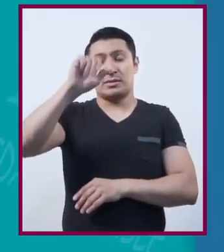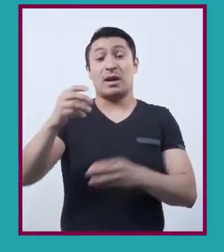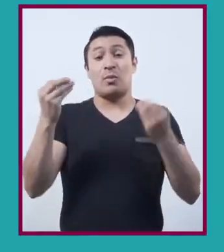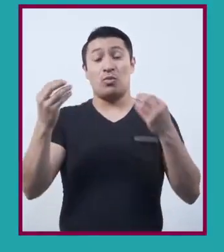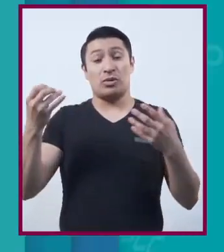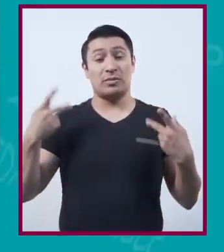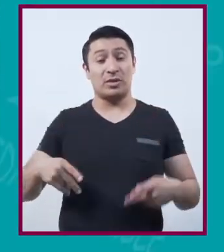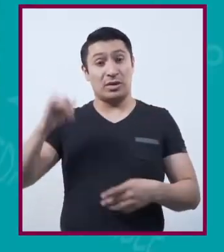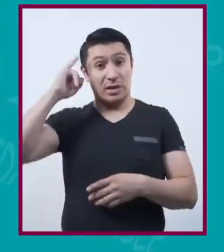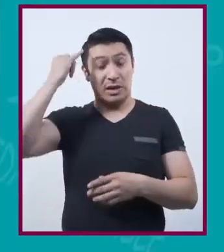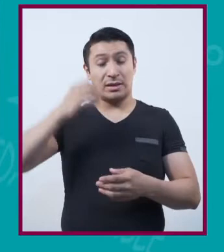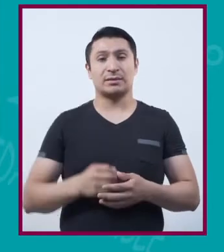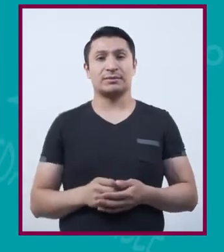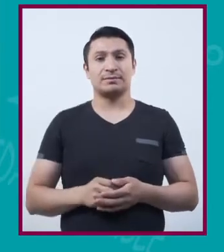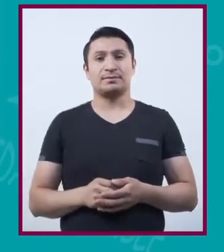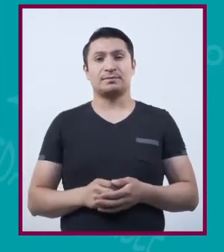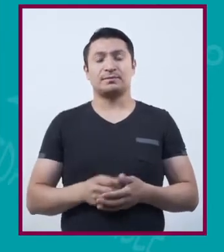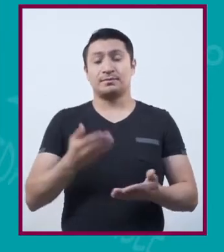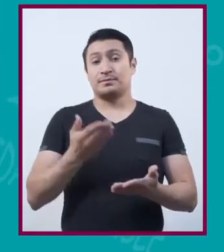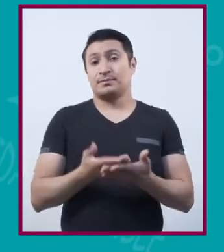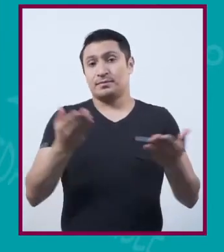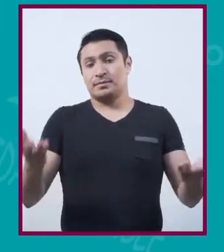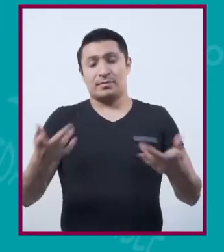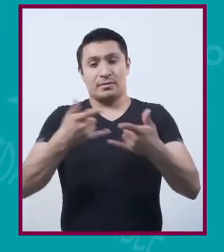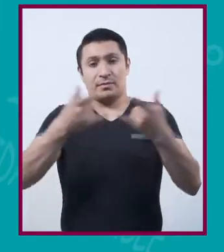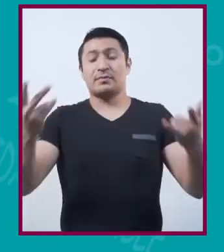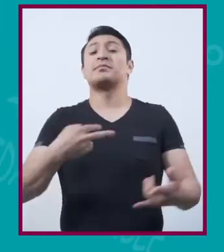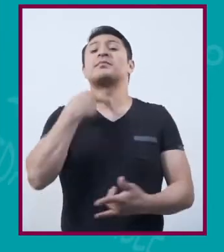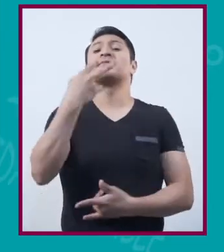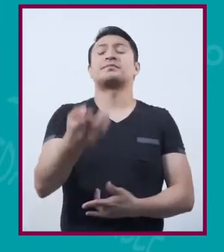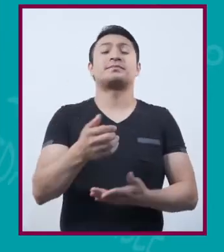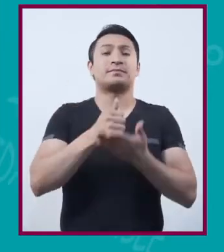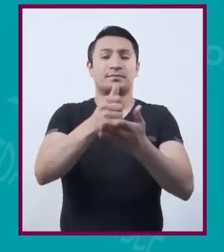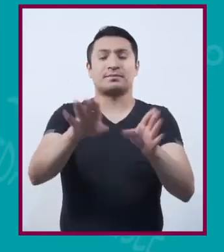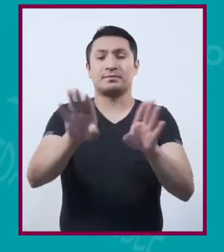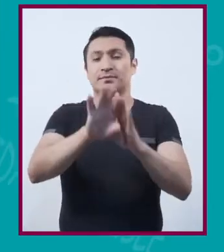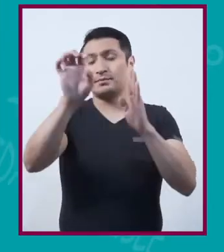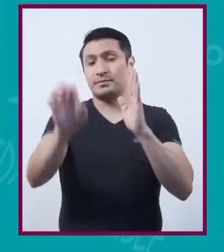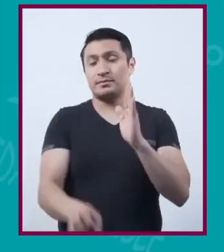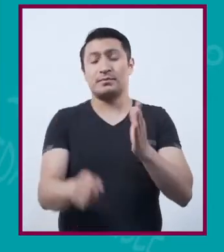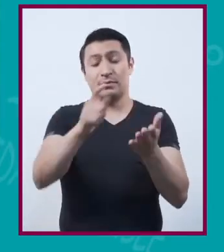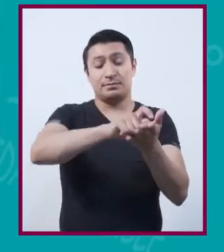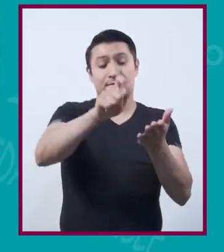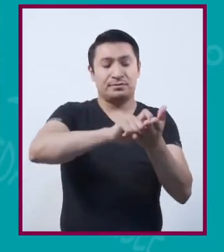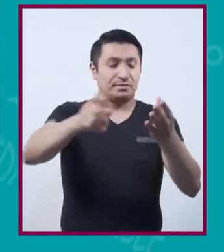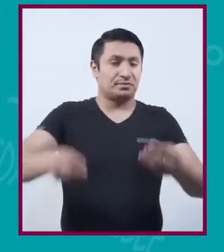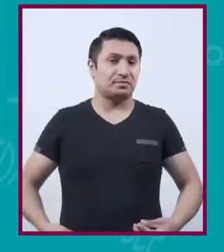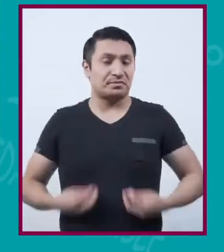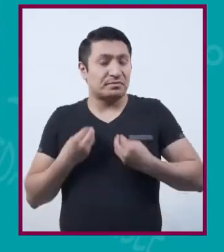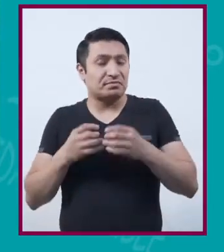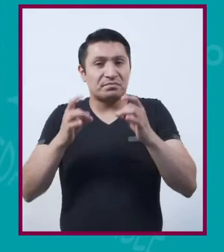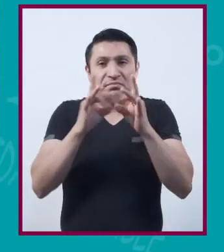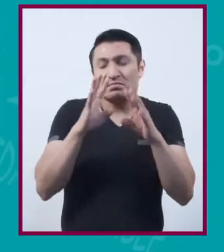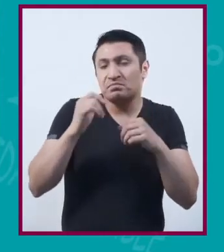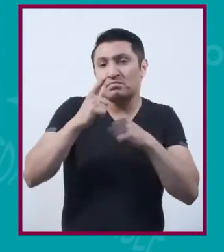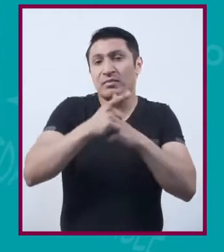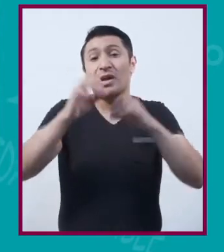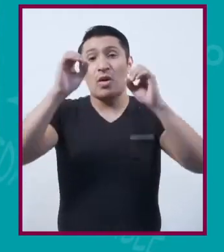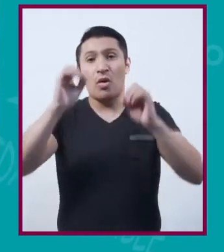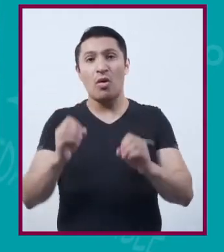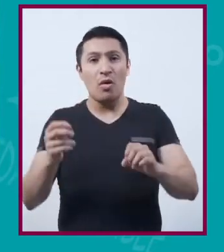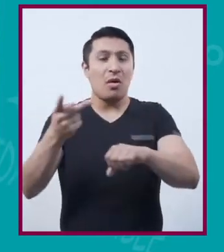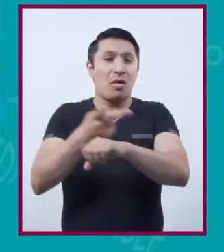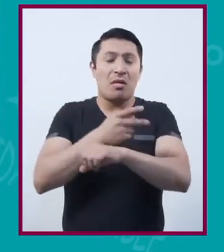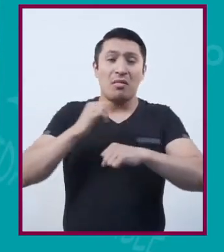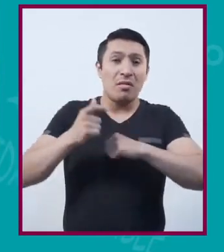indígena. En el presente, la historia oral permite documentar, por ejemplo, un texto que da cuenta de una vida, un